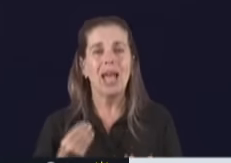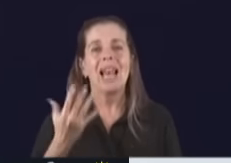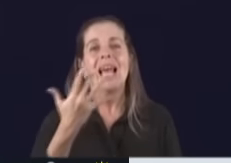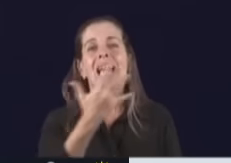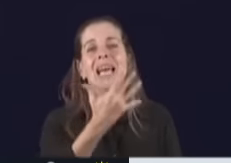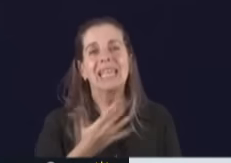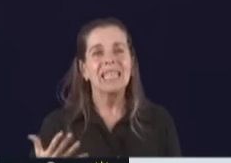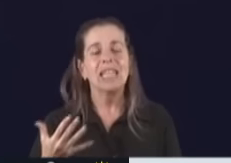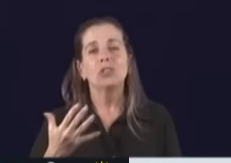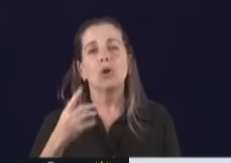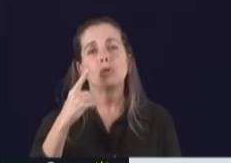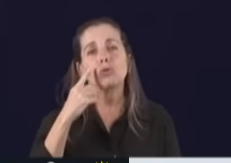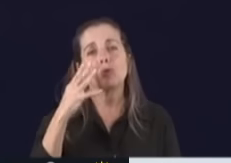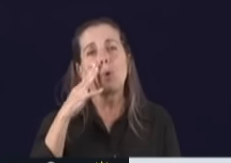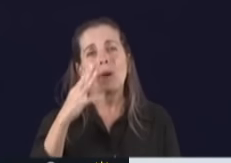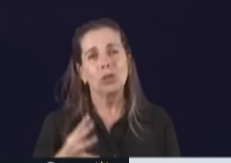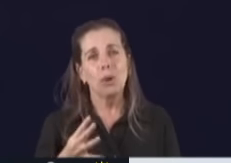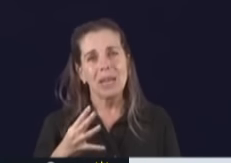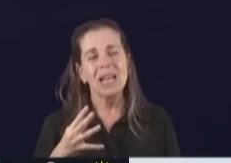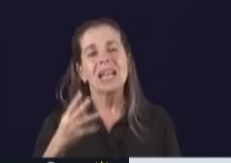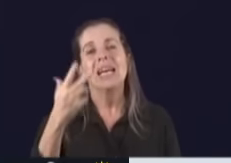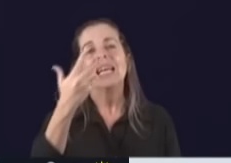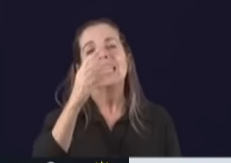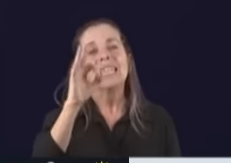504.808 estudiantes de